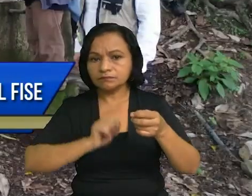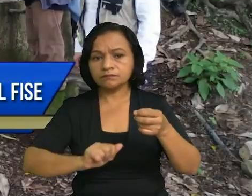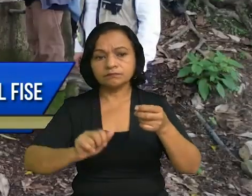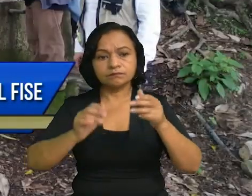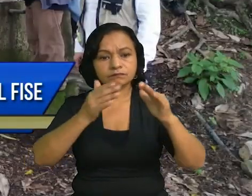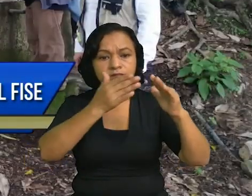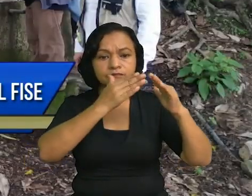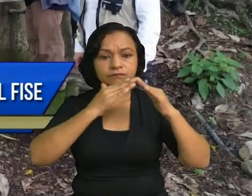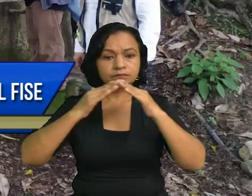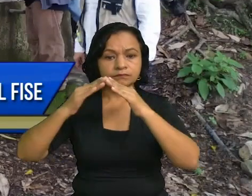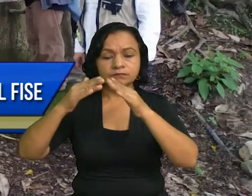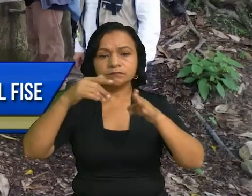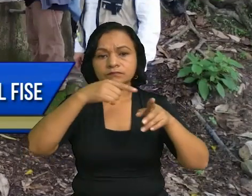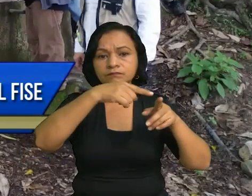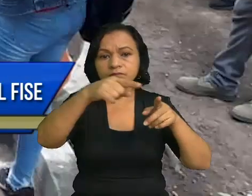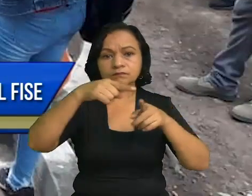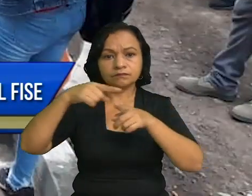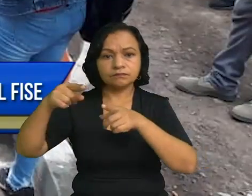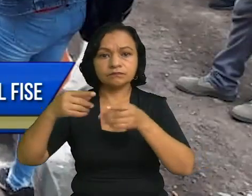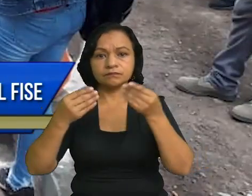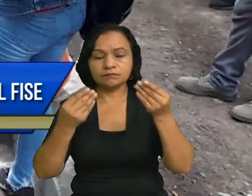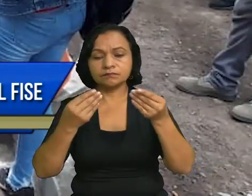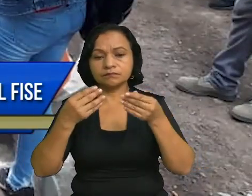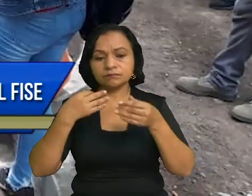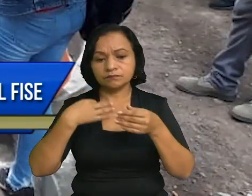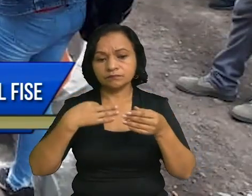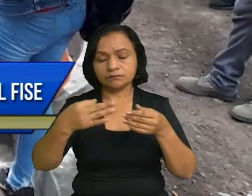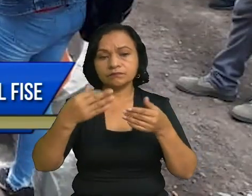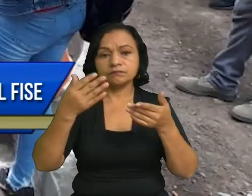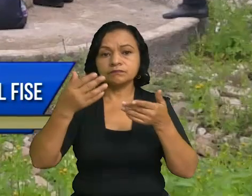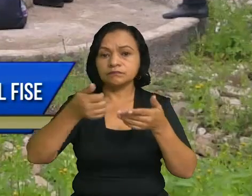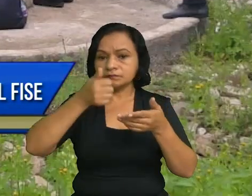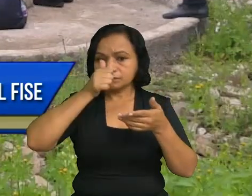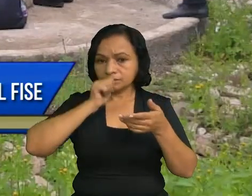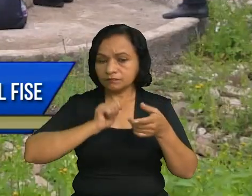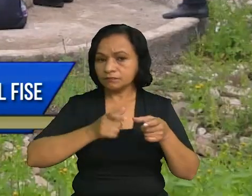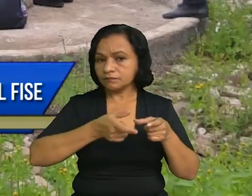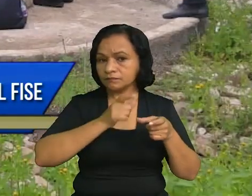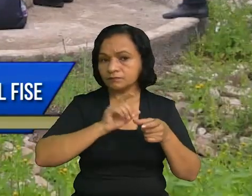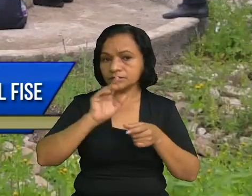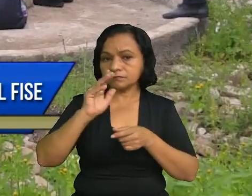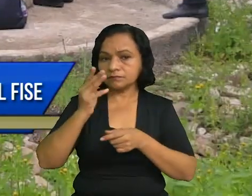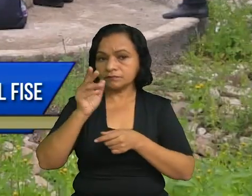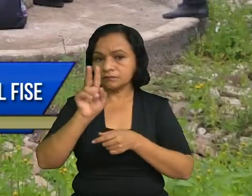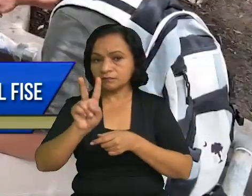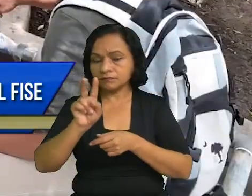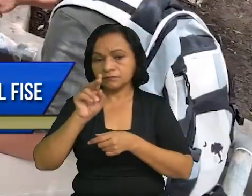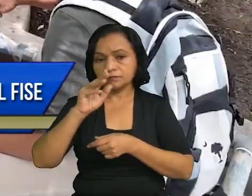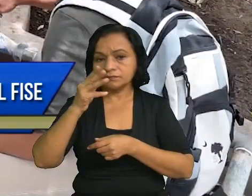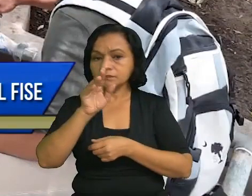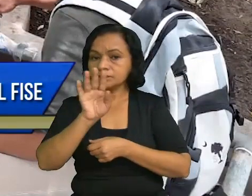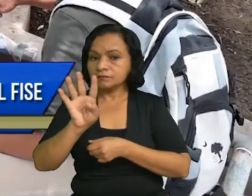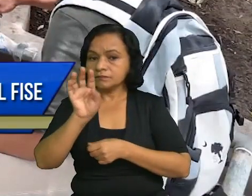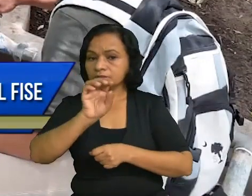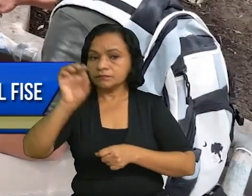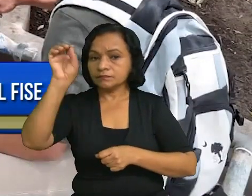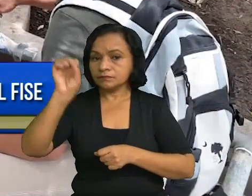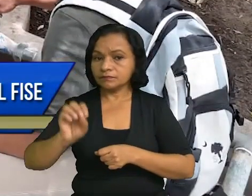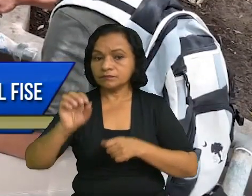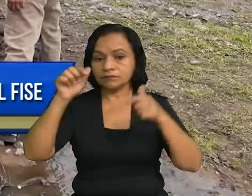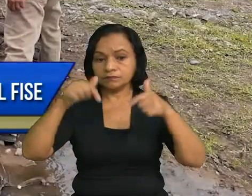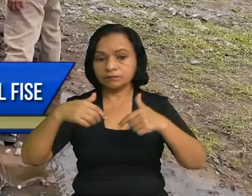urbano que salimos bastante adelantados con el acalde es decir el 92 94 por ciento en el mediano plazo